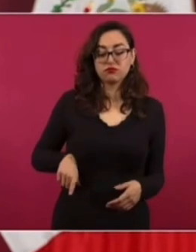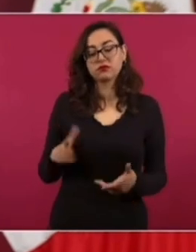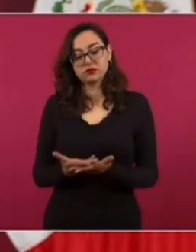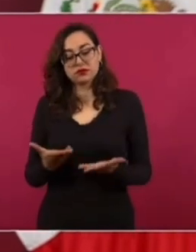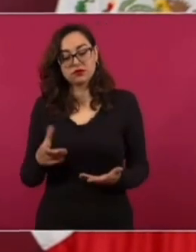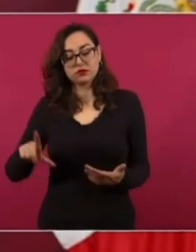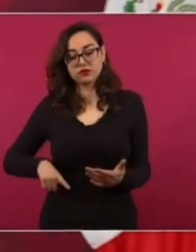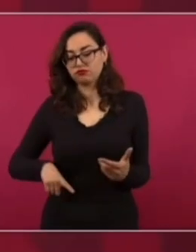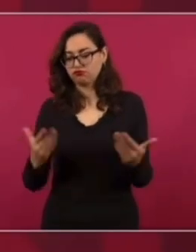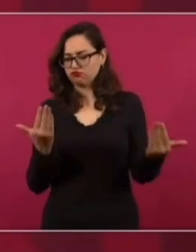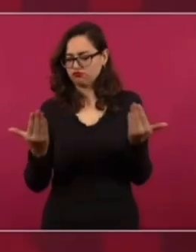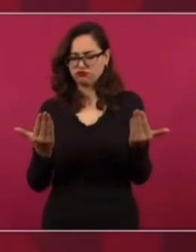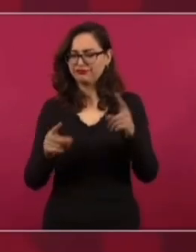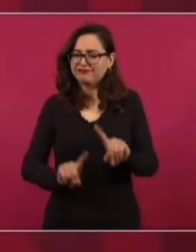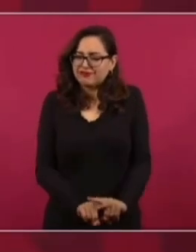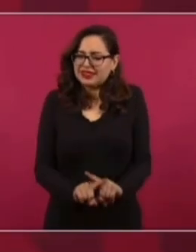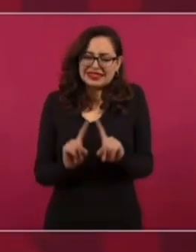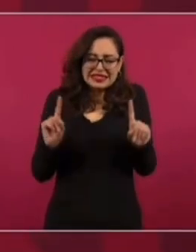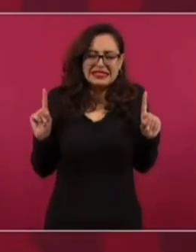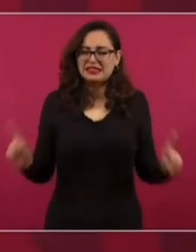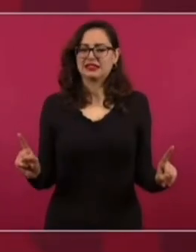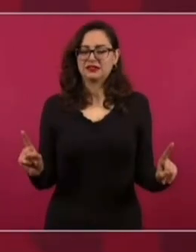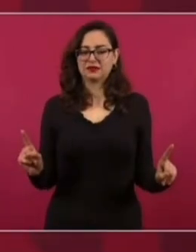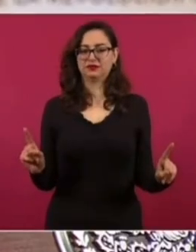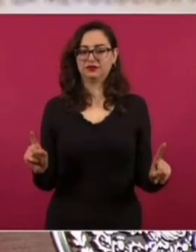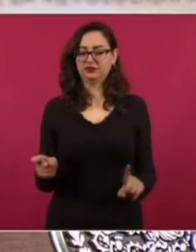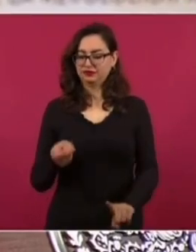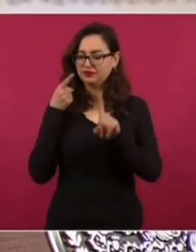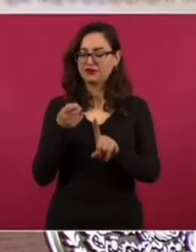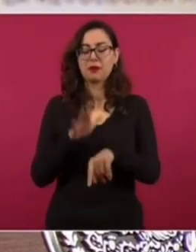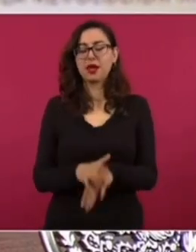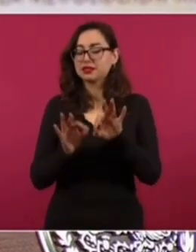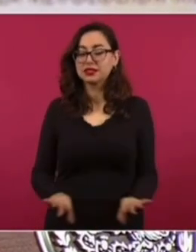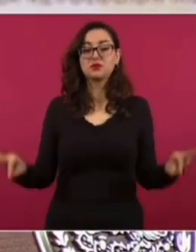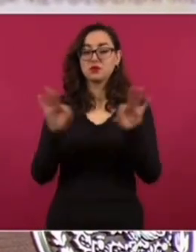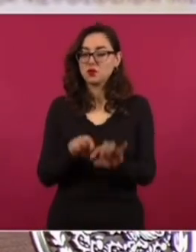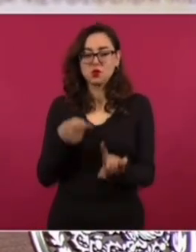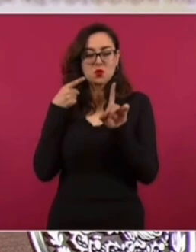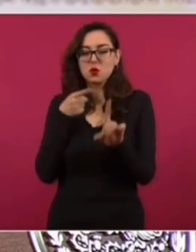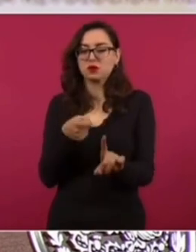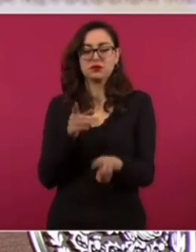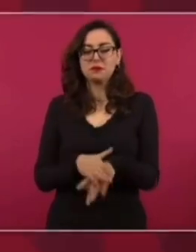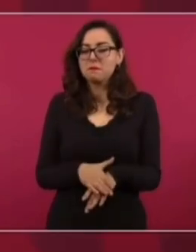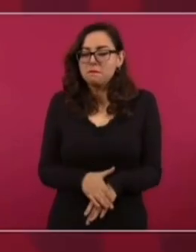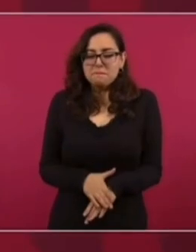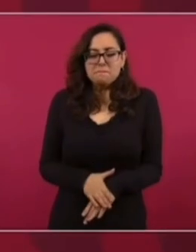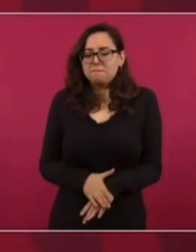gran diferencia, el meollo del asunto, la clave de todo,